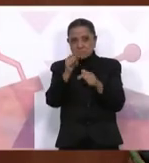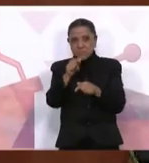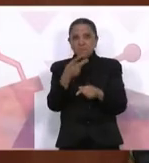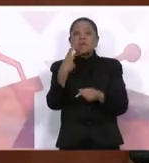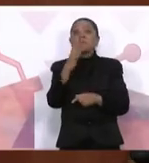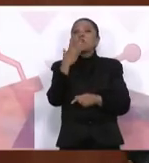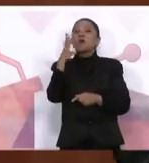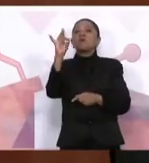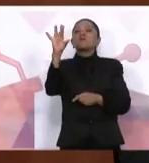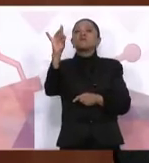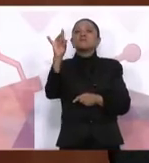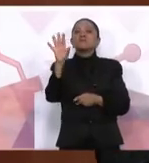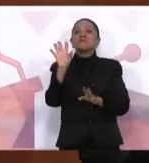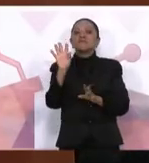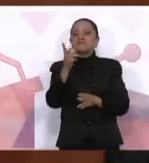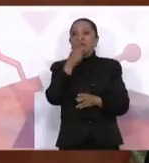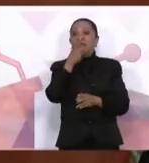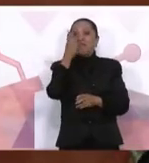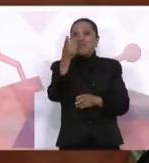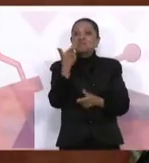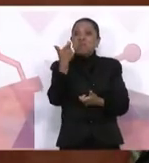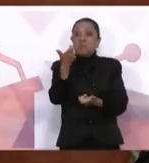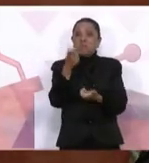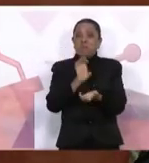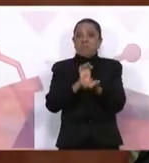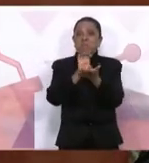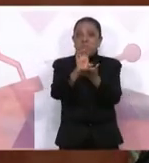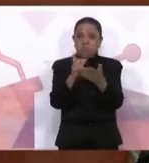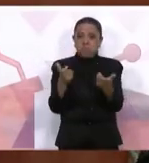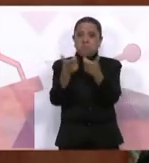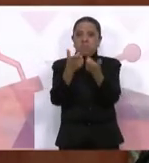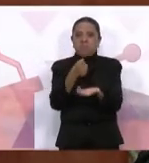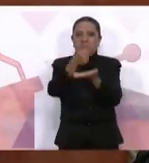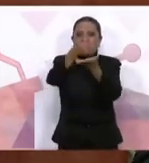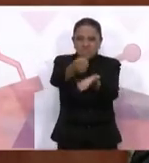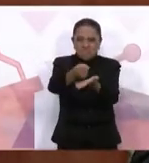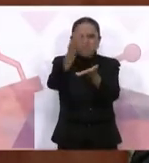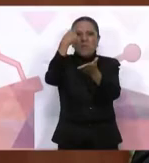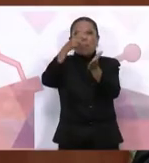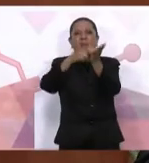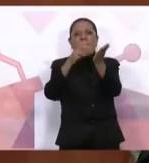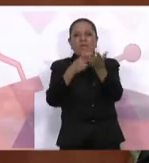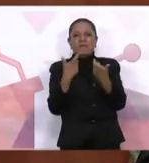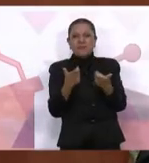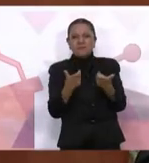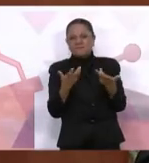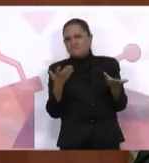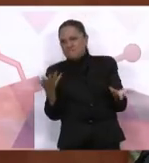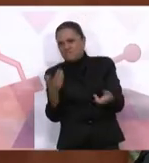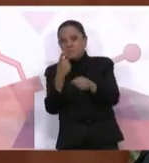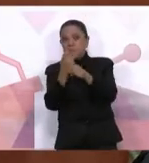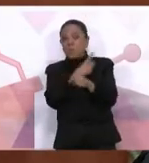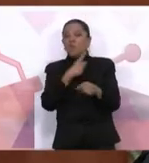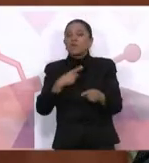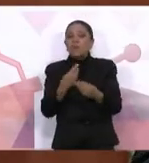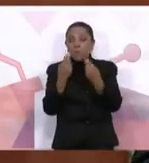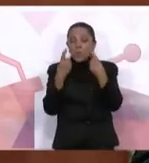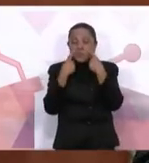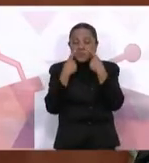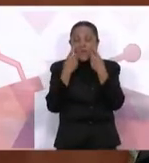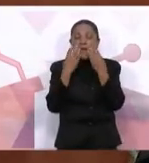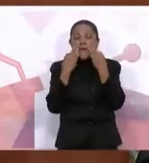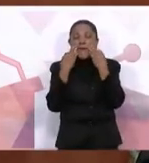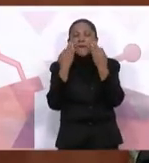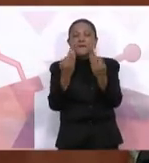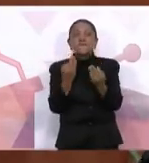invertir una gran cantidad de recursos económicos para la reconstrucción debemos de tener en cuenta que para que esa inversión sea